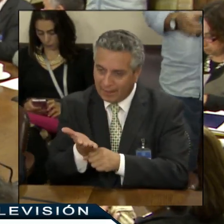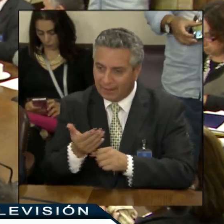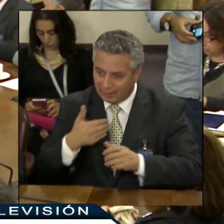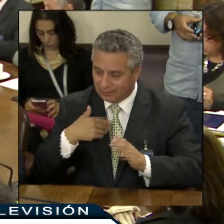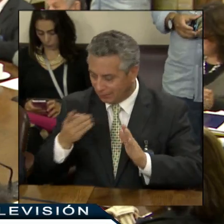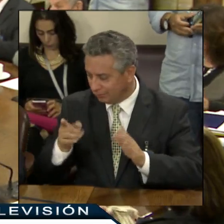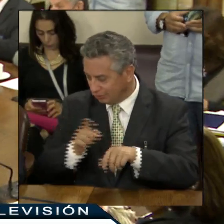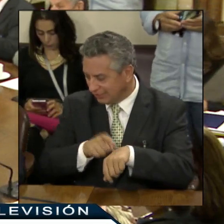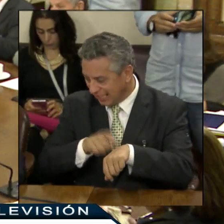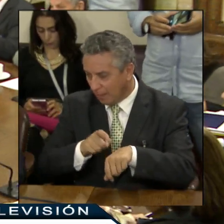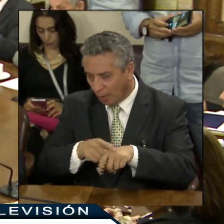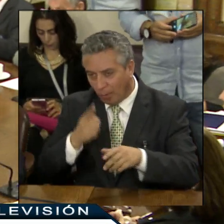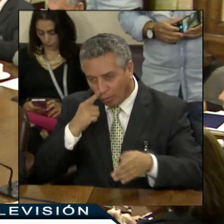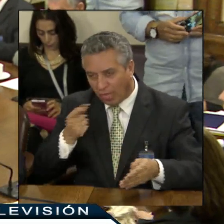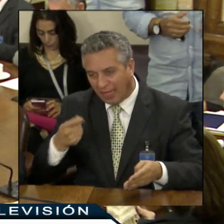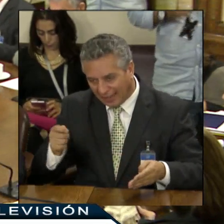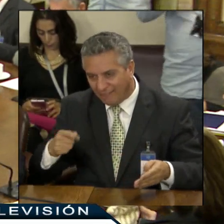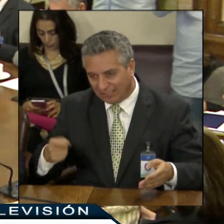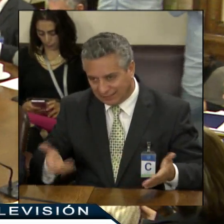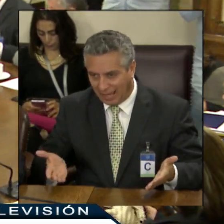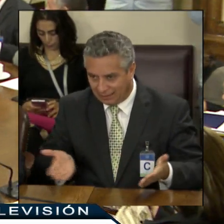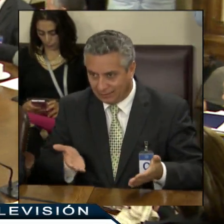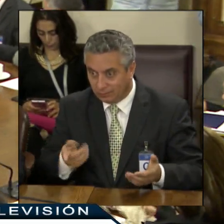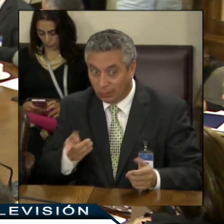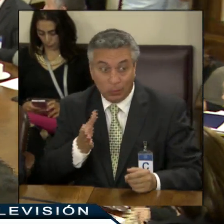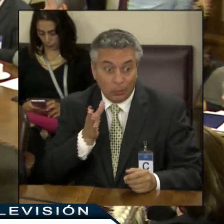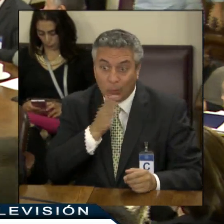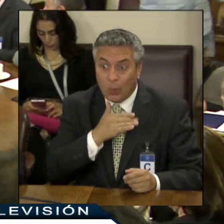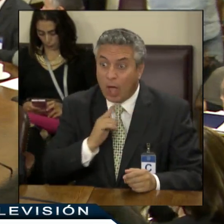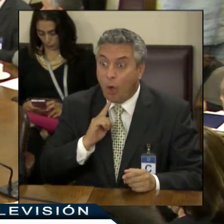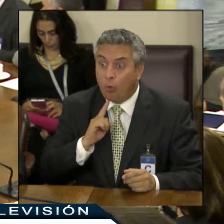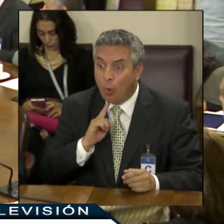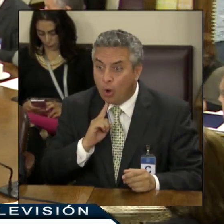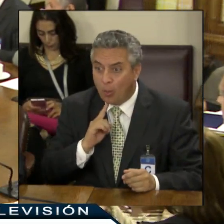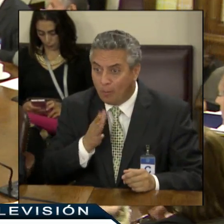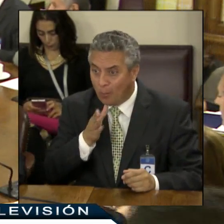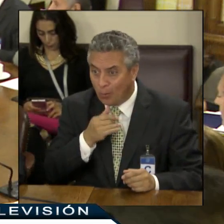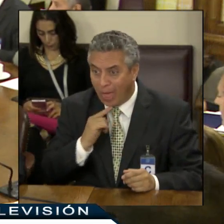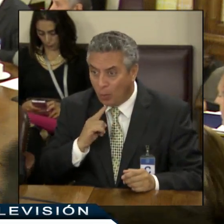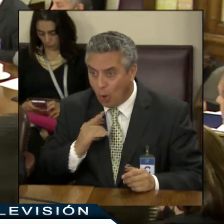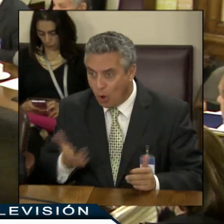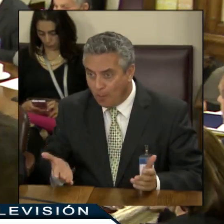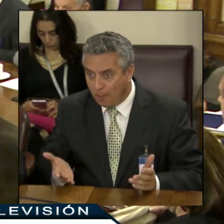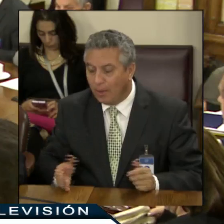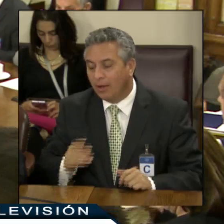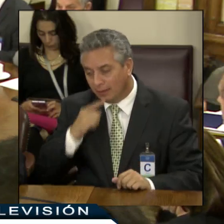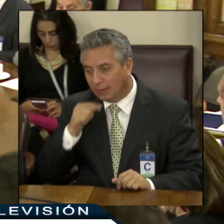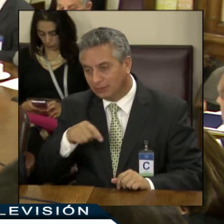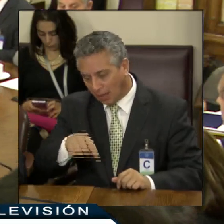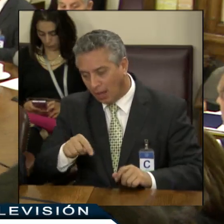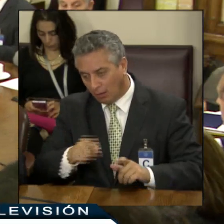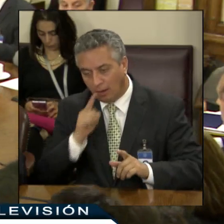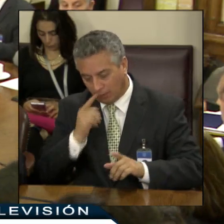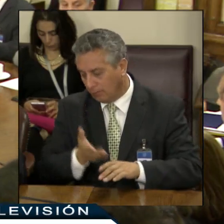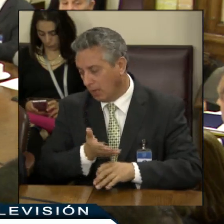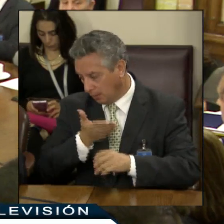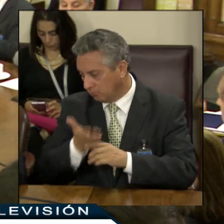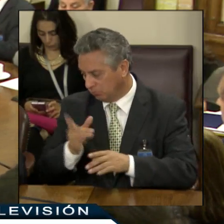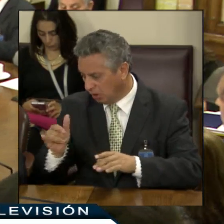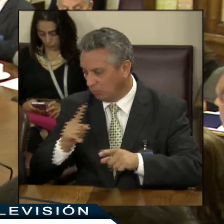Pero bueno se lo por eso como no hay quum tampoco se lo hacemos llegar